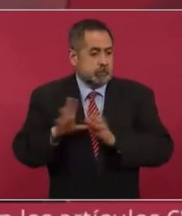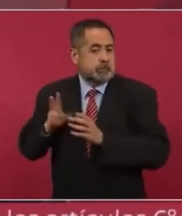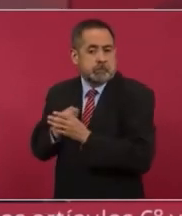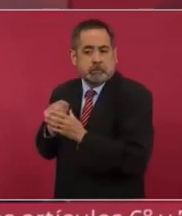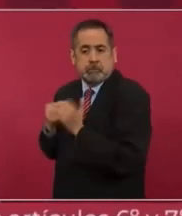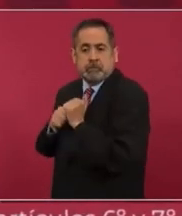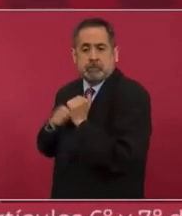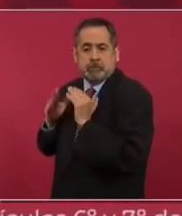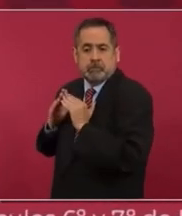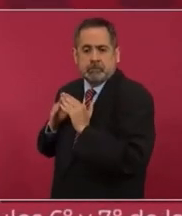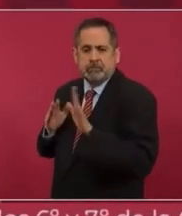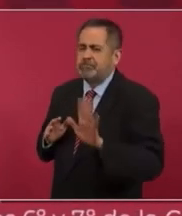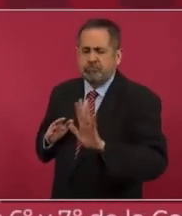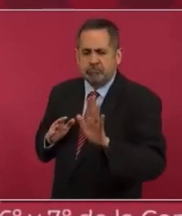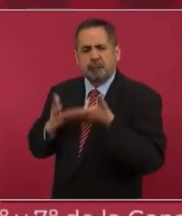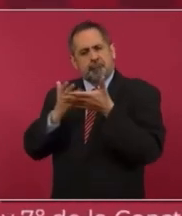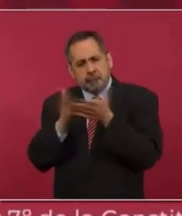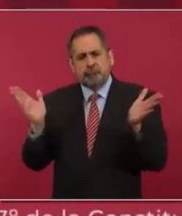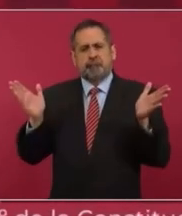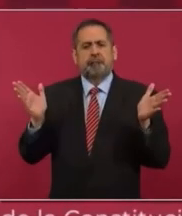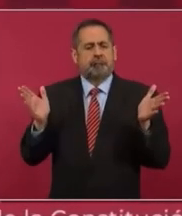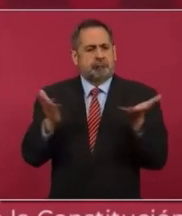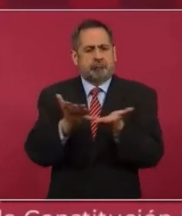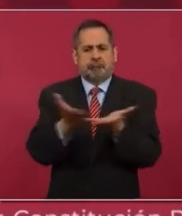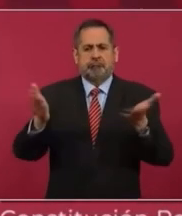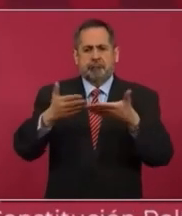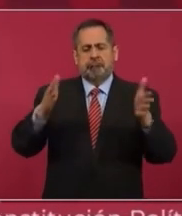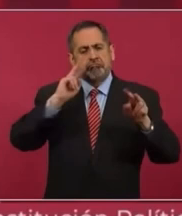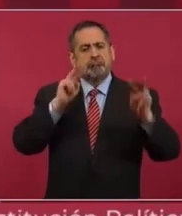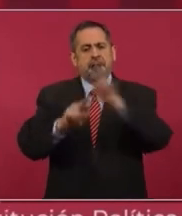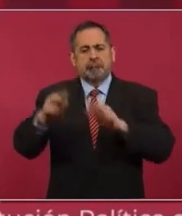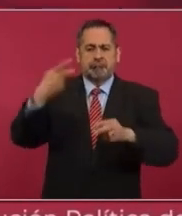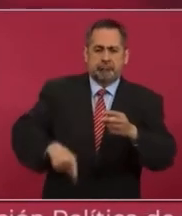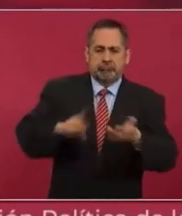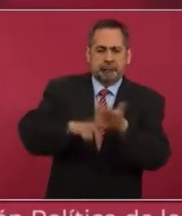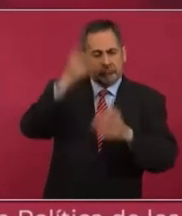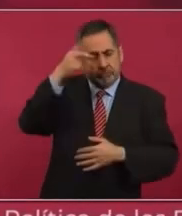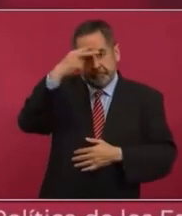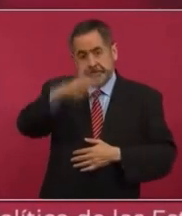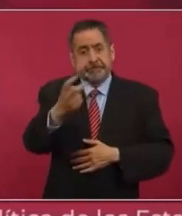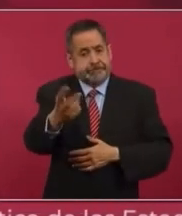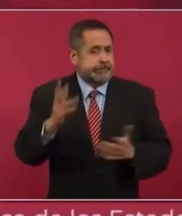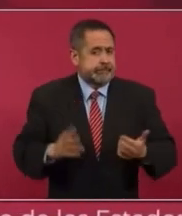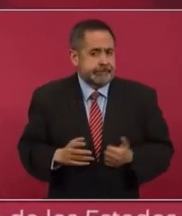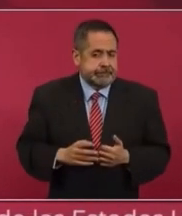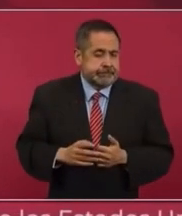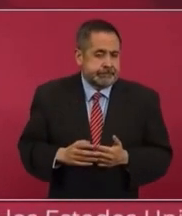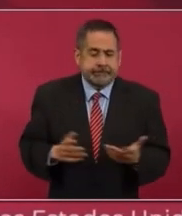permitirse todo lo que pertenece o que es del pueblo de México. Ahora estamos